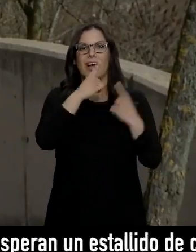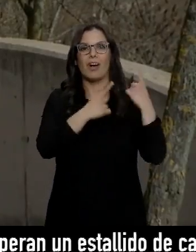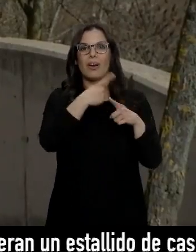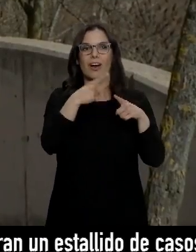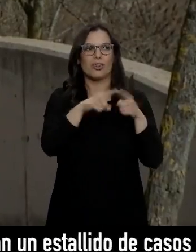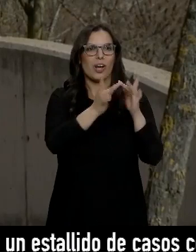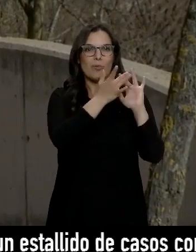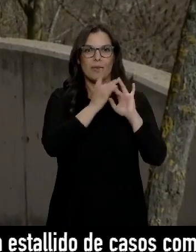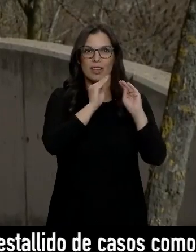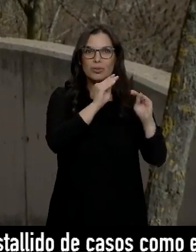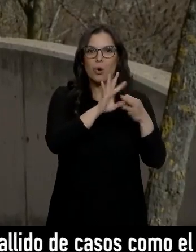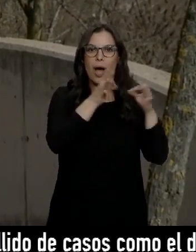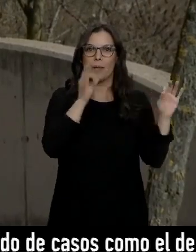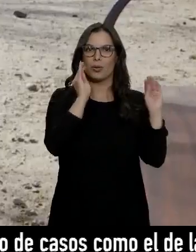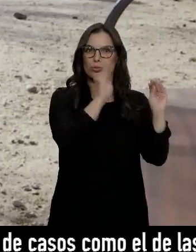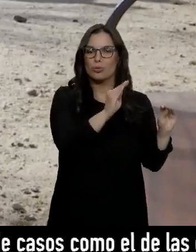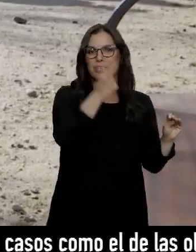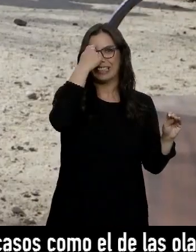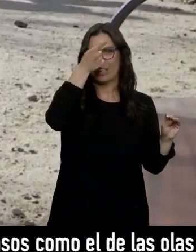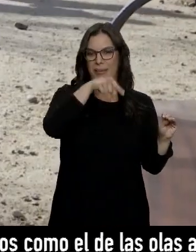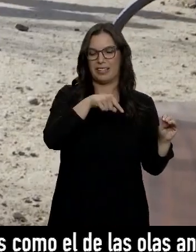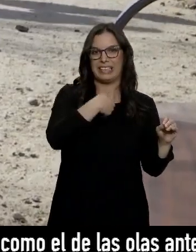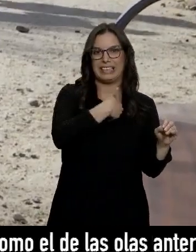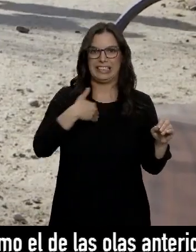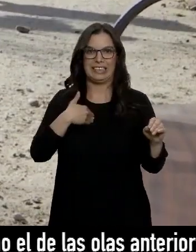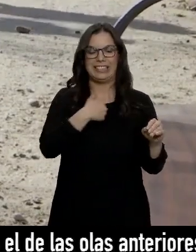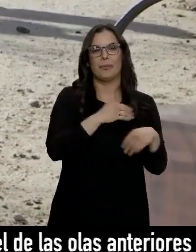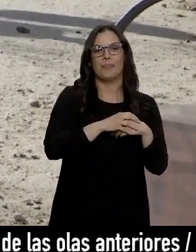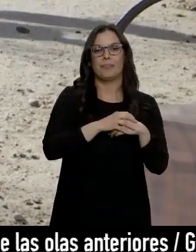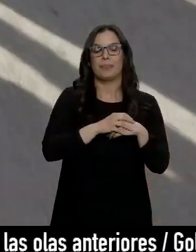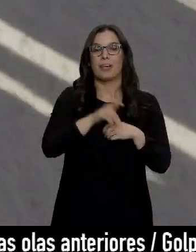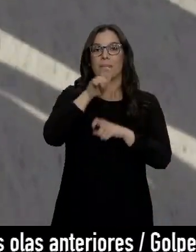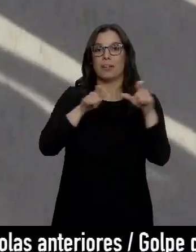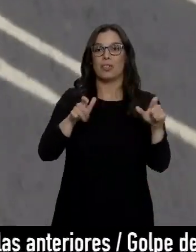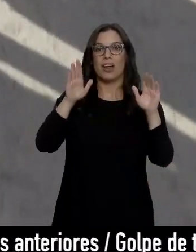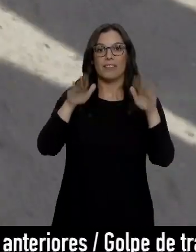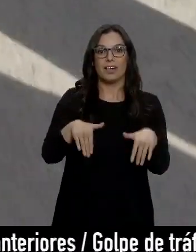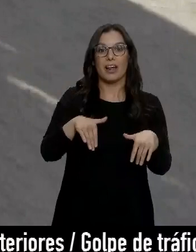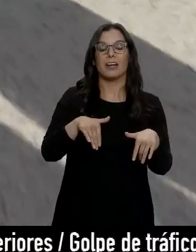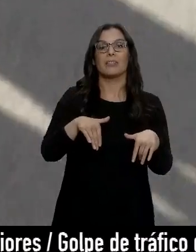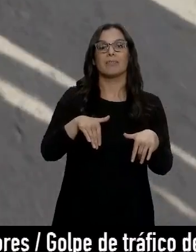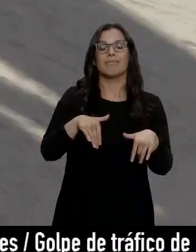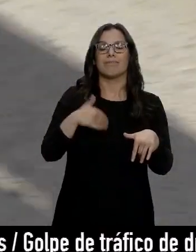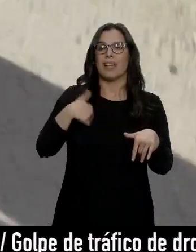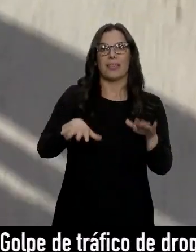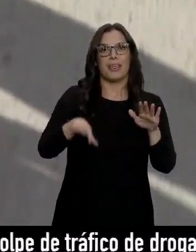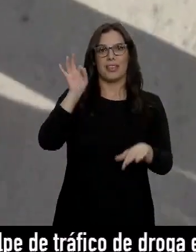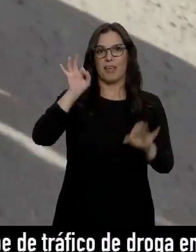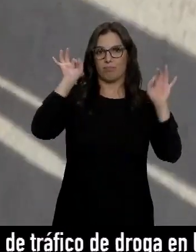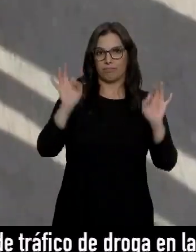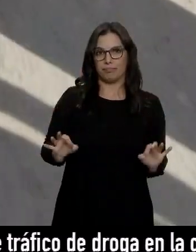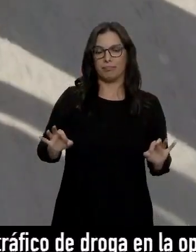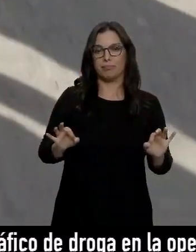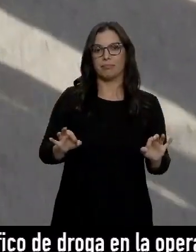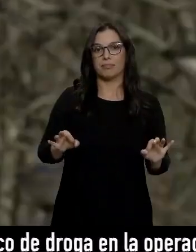de la convivencia, los amigos que dejamos allí. Intenso es el recorrido del expatriado que finaliza cuando llega el momento de tomar una decisión.